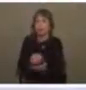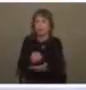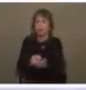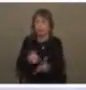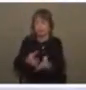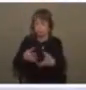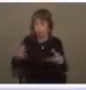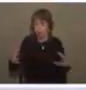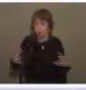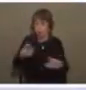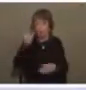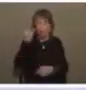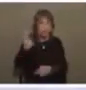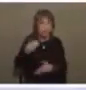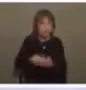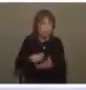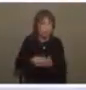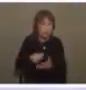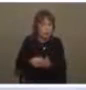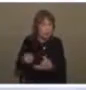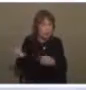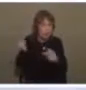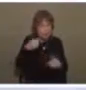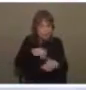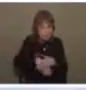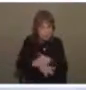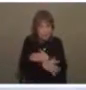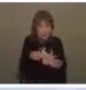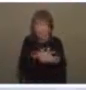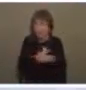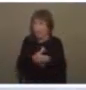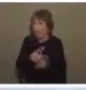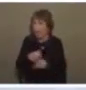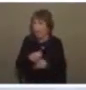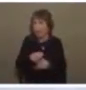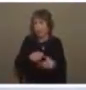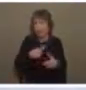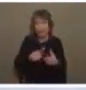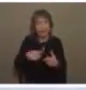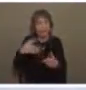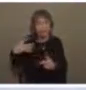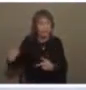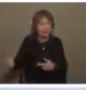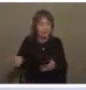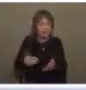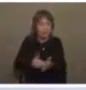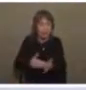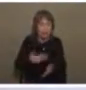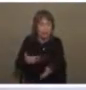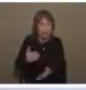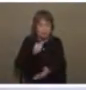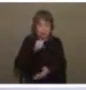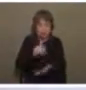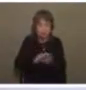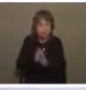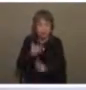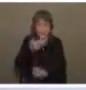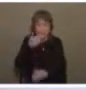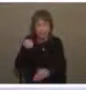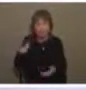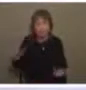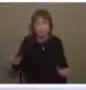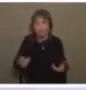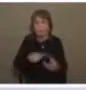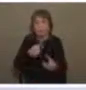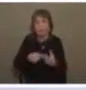y no mejoran las cosas, no vamos a lograr el crear oportunidades en Puerto Rico para el futuro, que yo creo